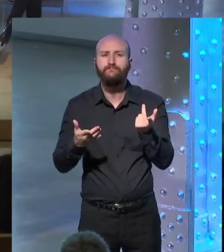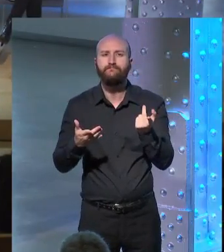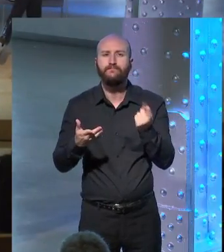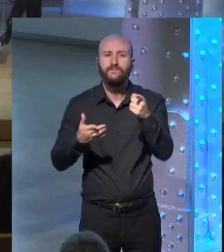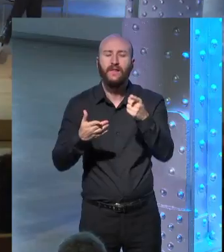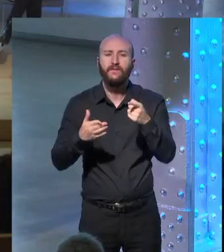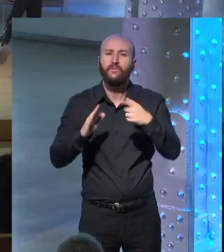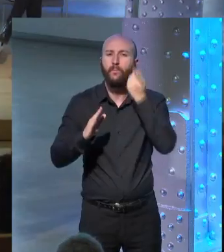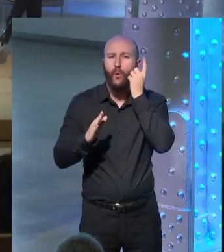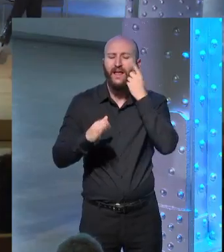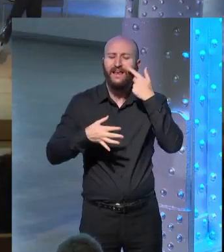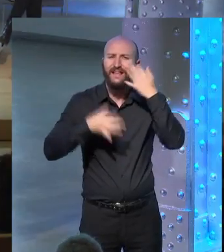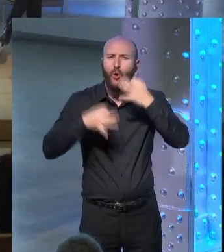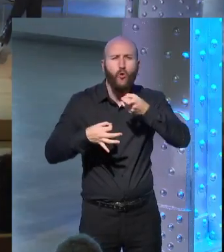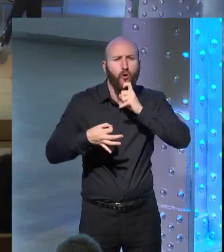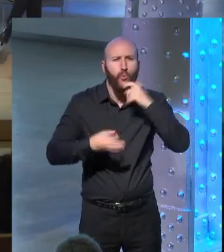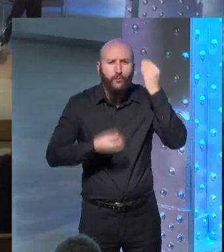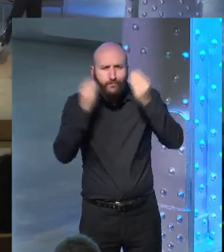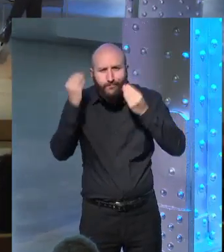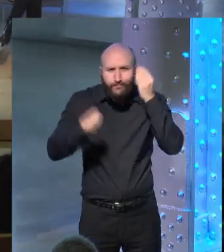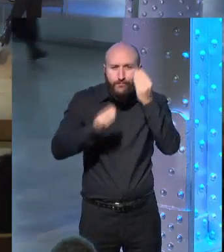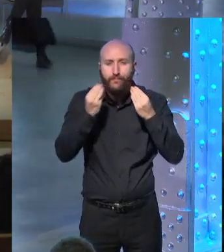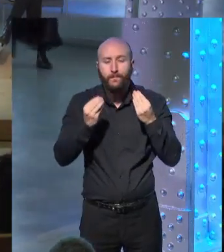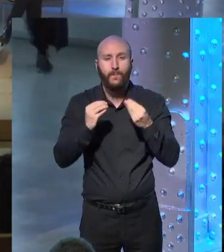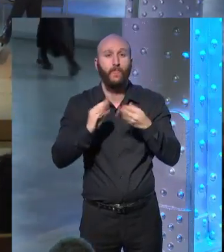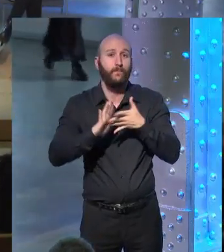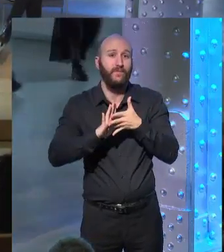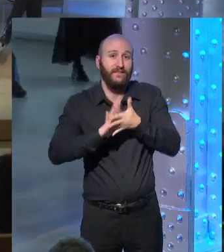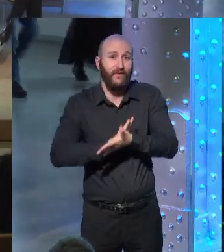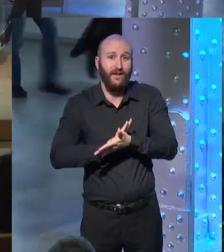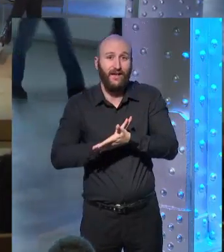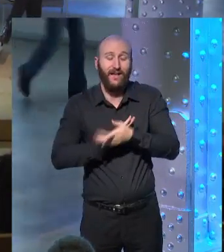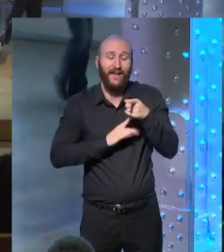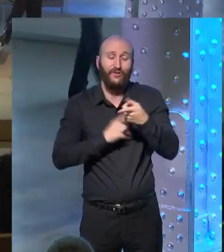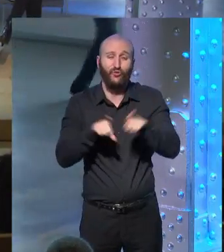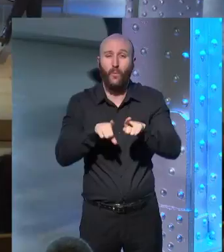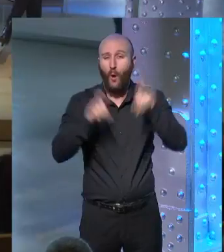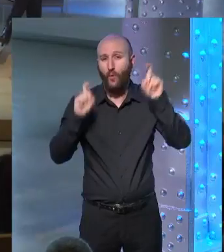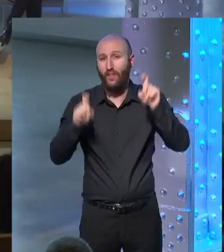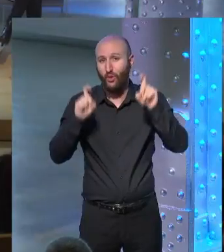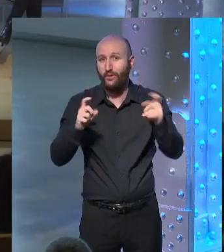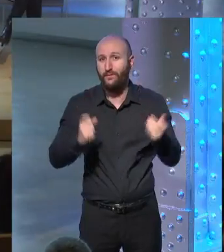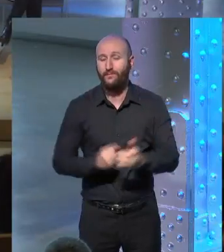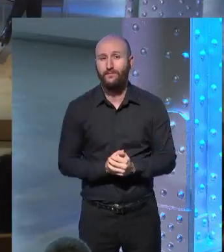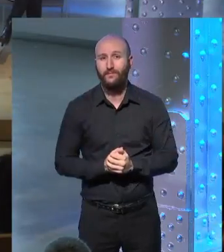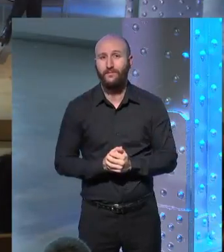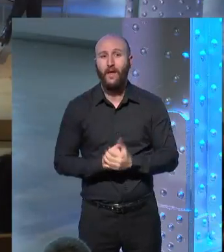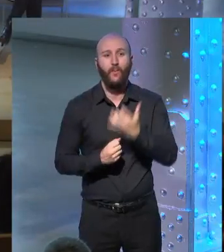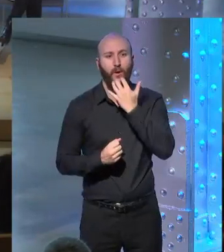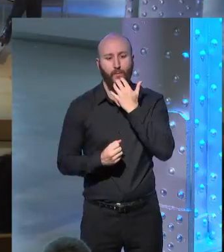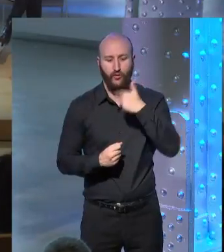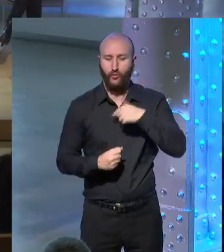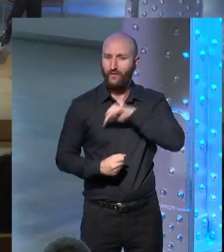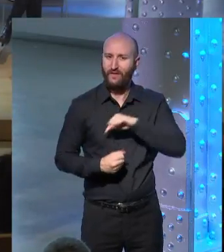de esos dispositivos. Y efectivamente volvemos otra vez a que esto es educación, ¿no? O sea, cuando tú tienes una confianza, has